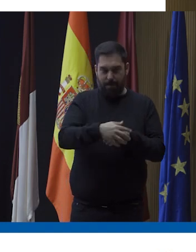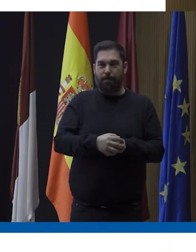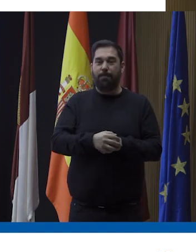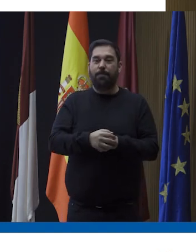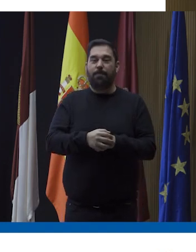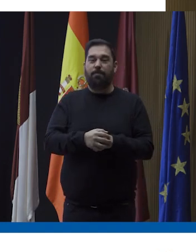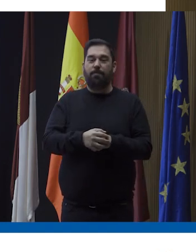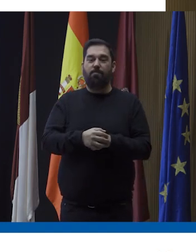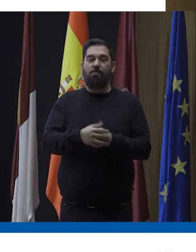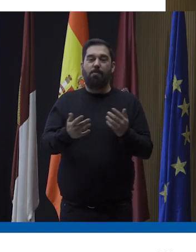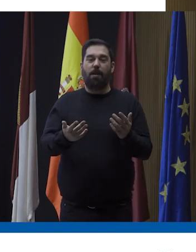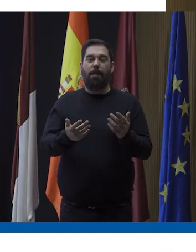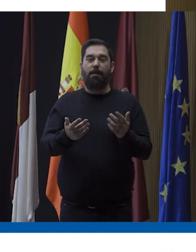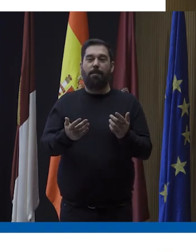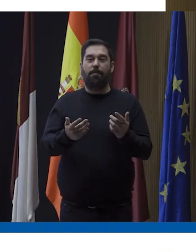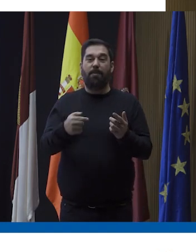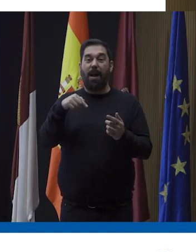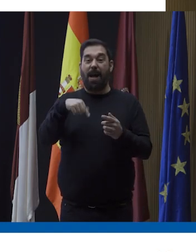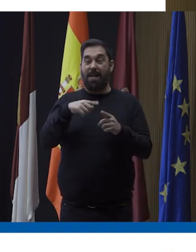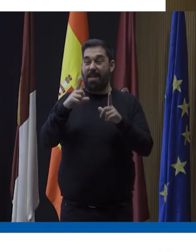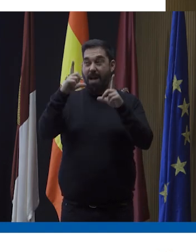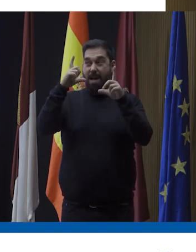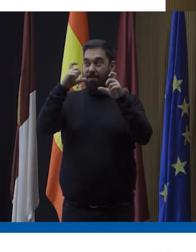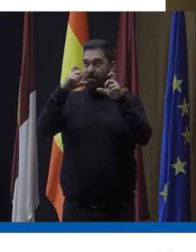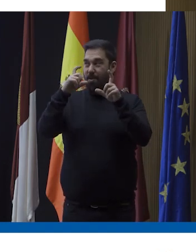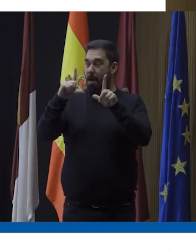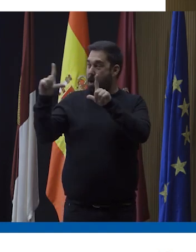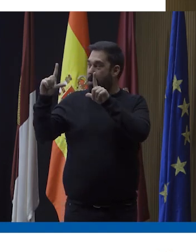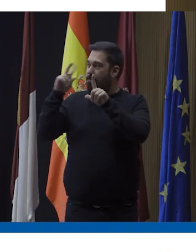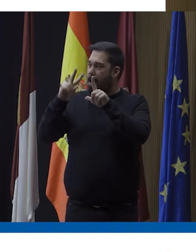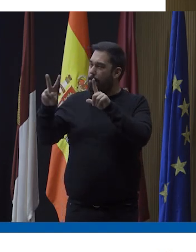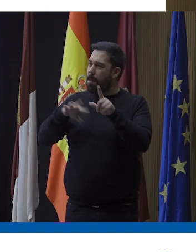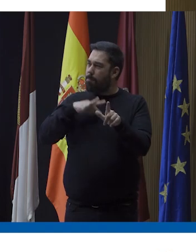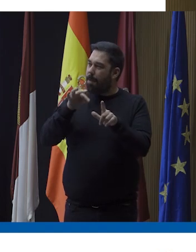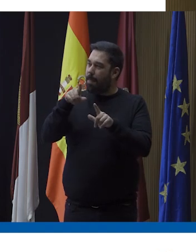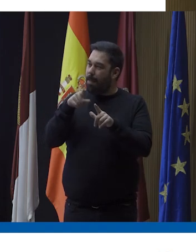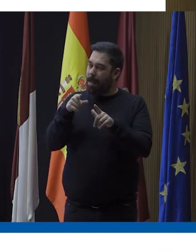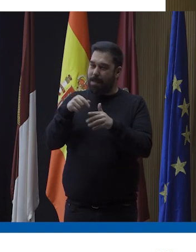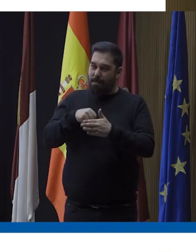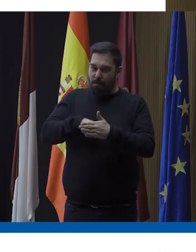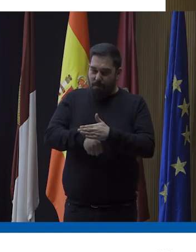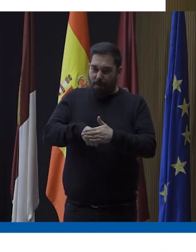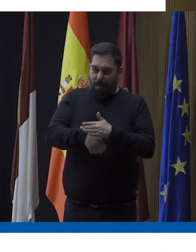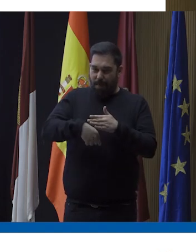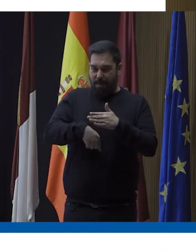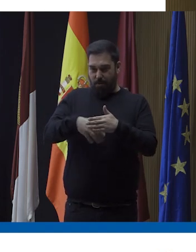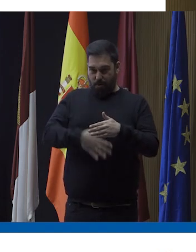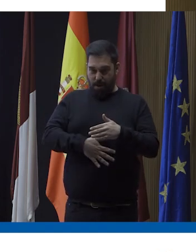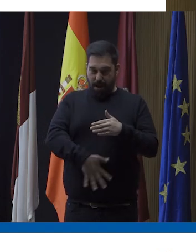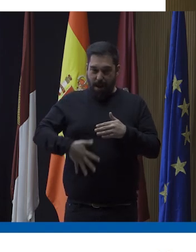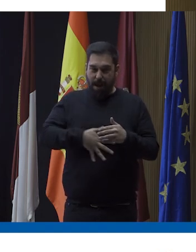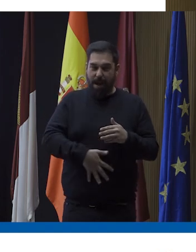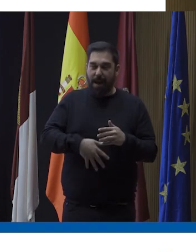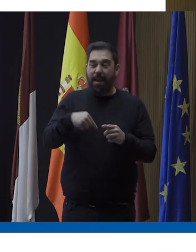que en esta imagen se ve muy claro, ¿vale? Cómo esta presión dentro del abdomen va a ir